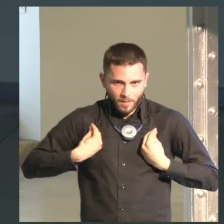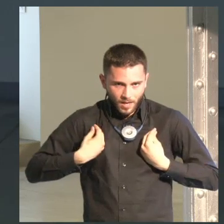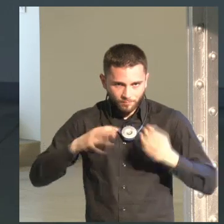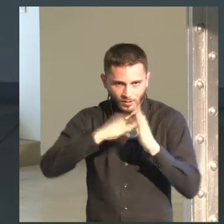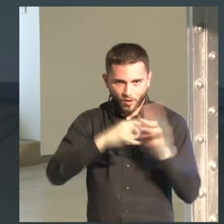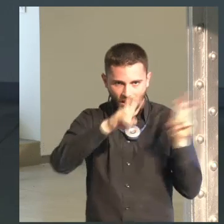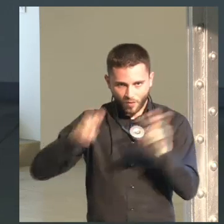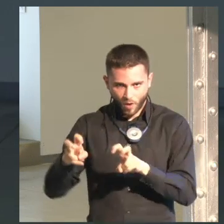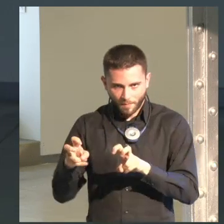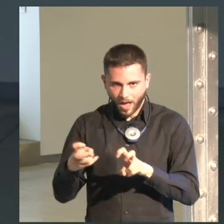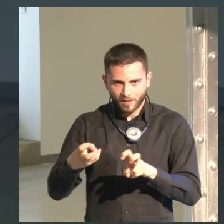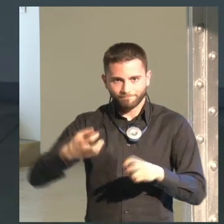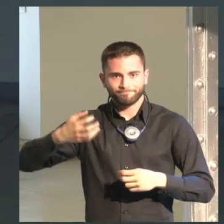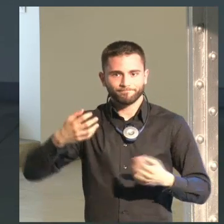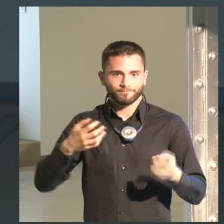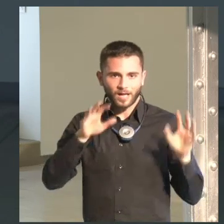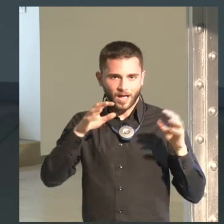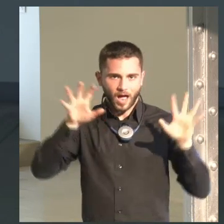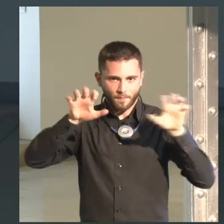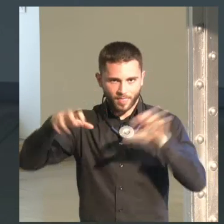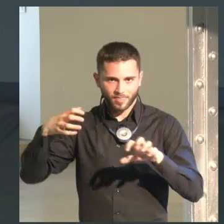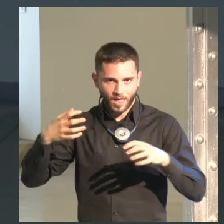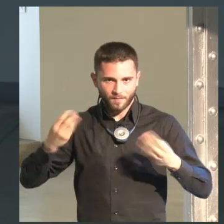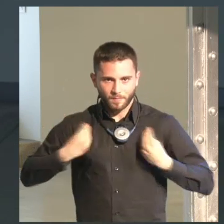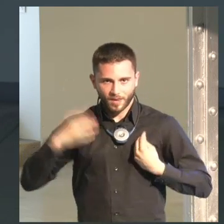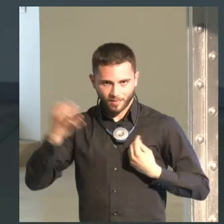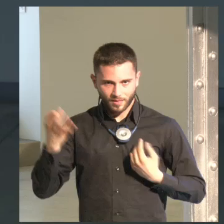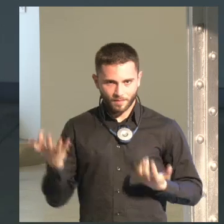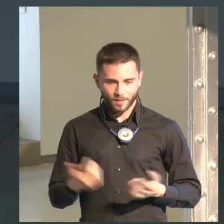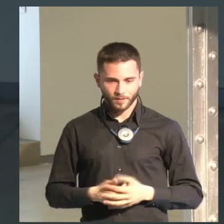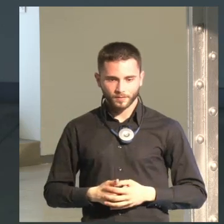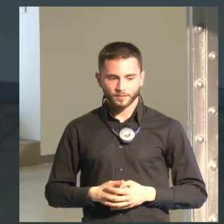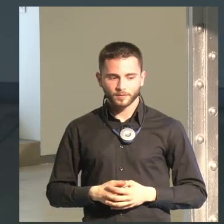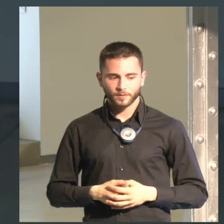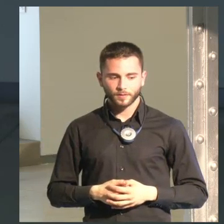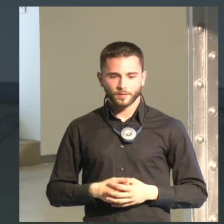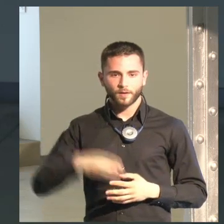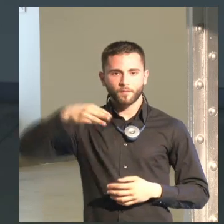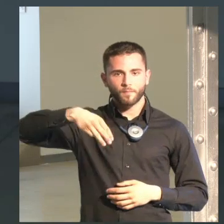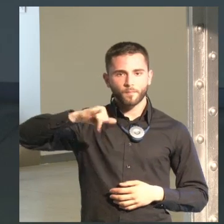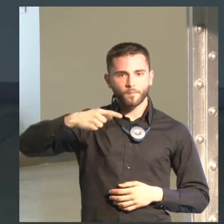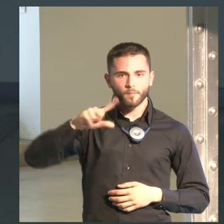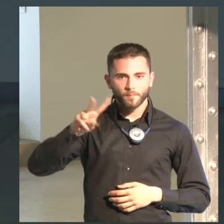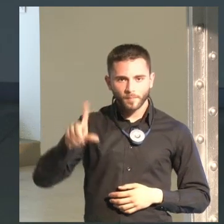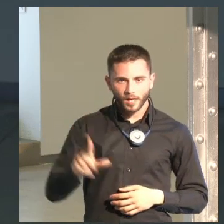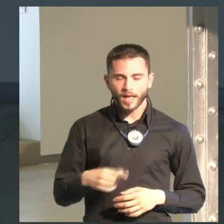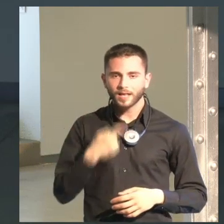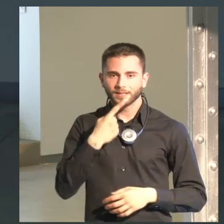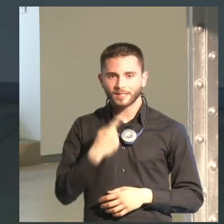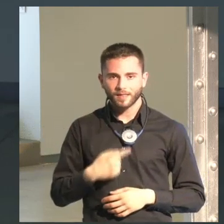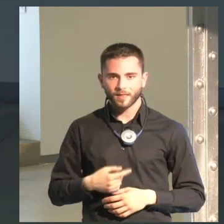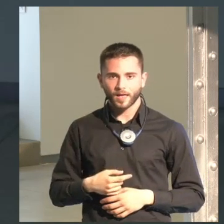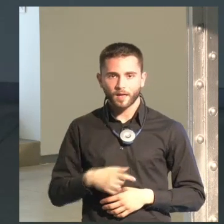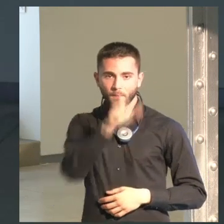Novalis decía aquello de que solo el matemático es feliz. Yo no sé si Miguel Pérez Subías le corrige y dice solo los inconscientes pueden